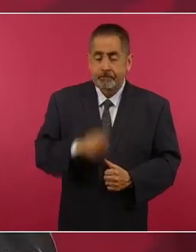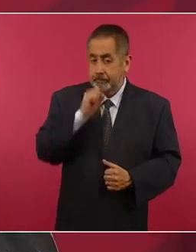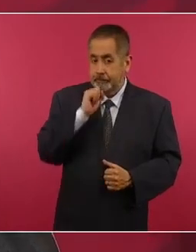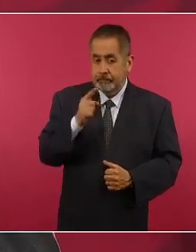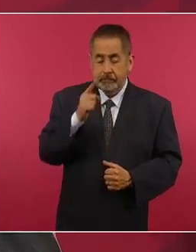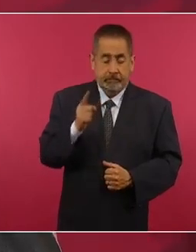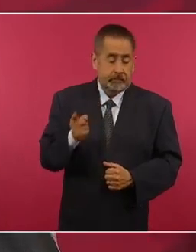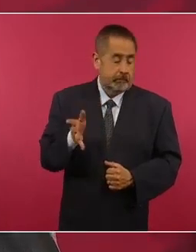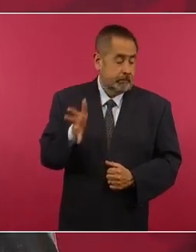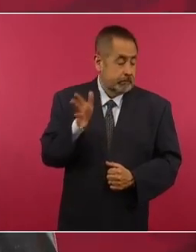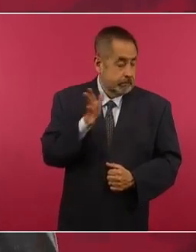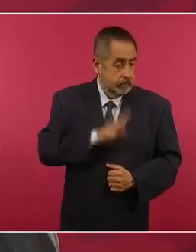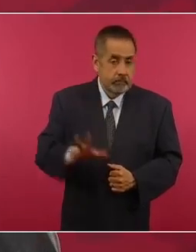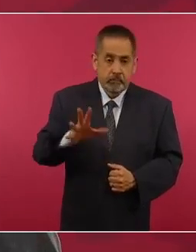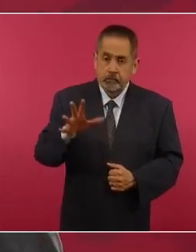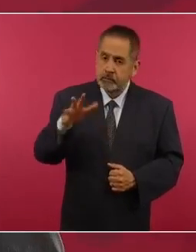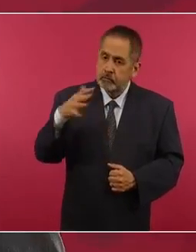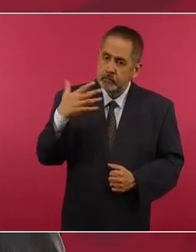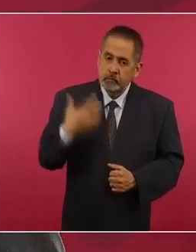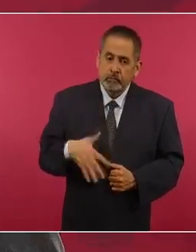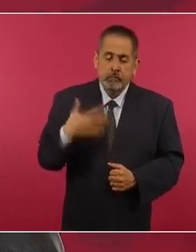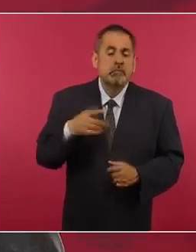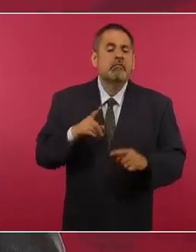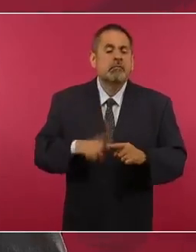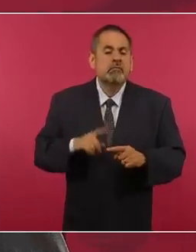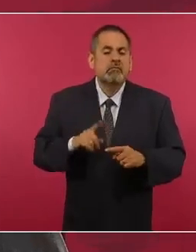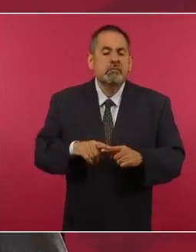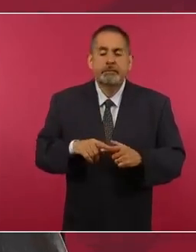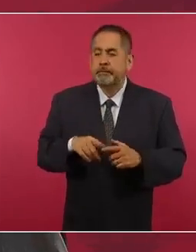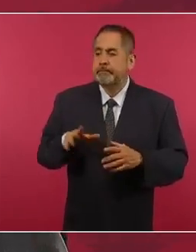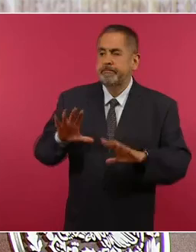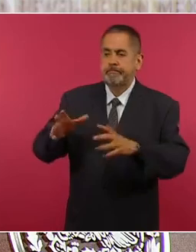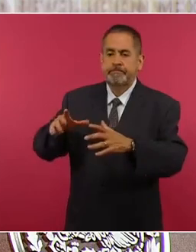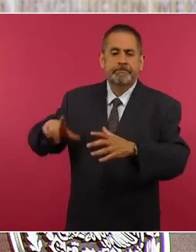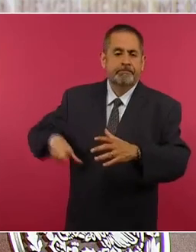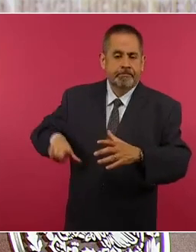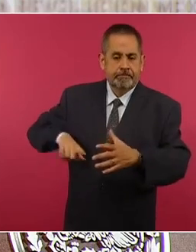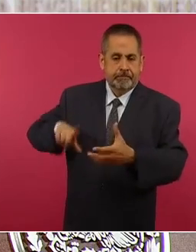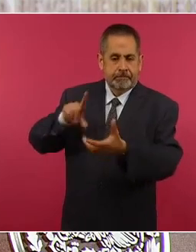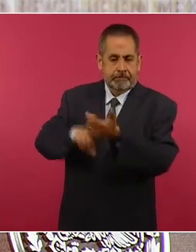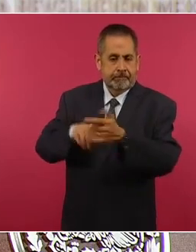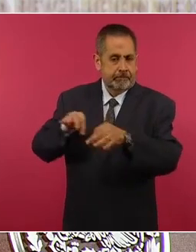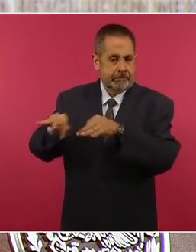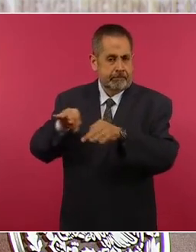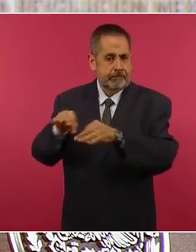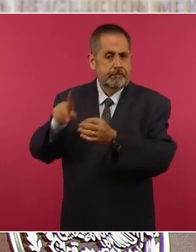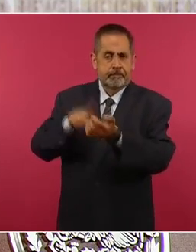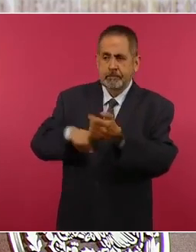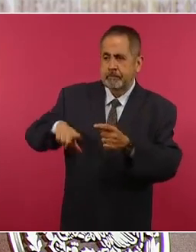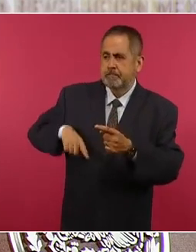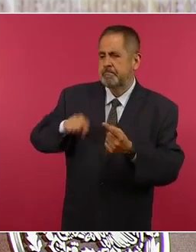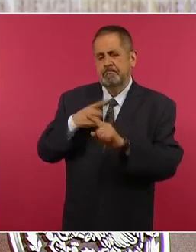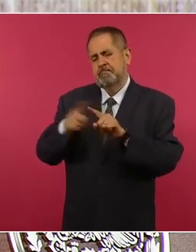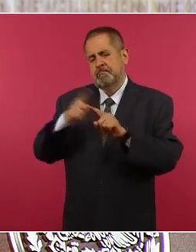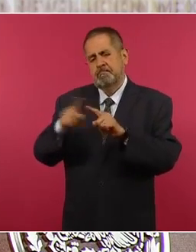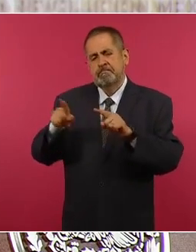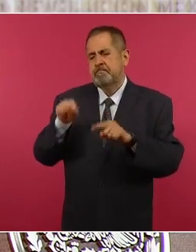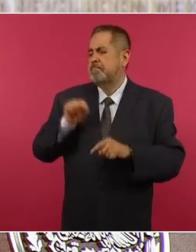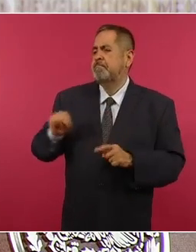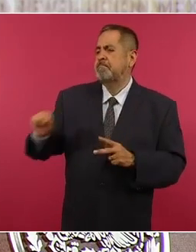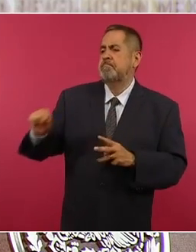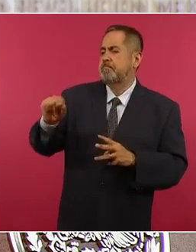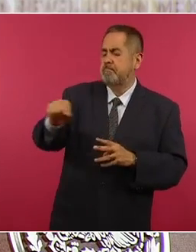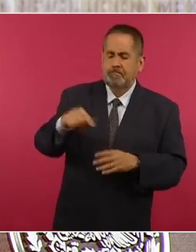excepcional el trabajo de todo el gobierno, de los servidores públicos, de todas las áreas,